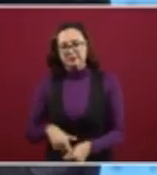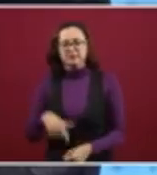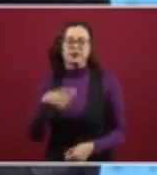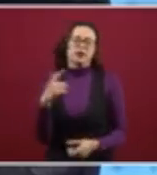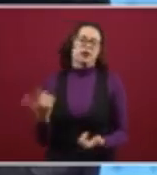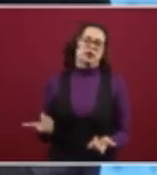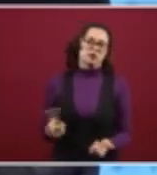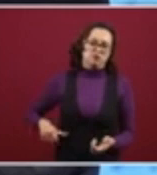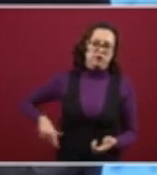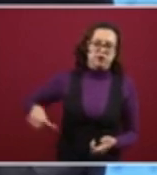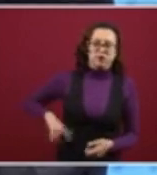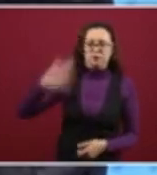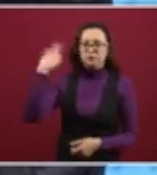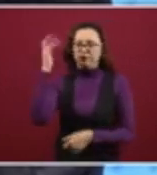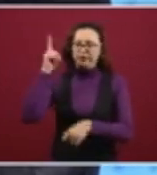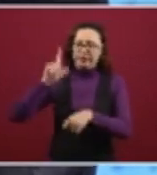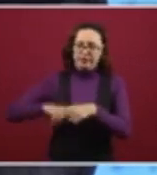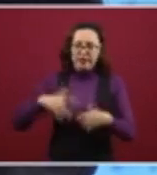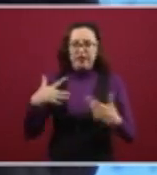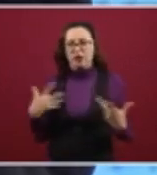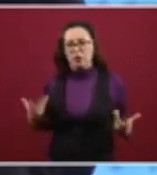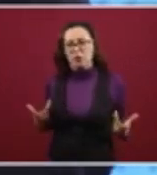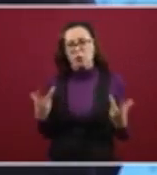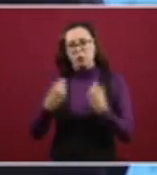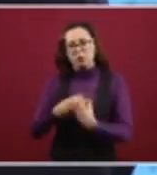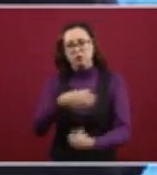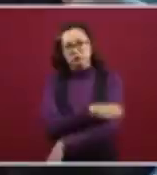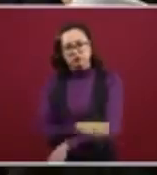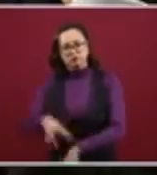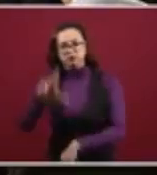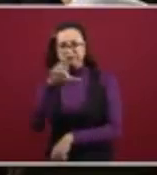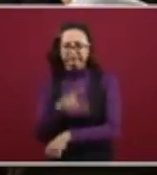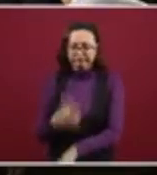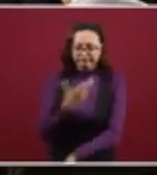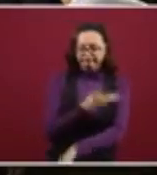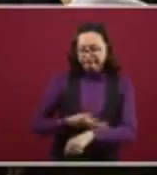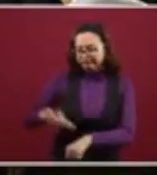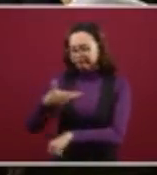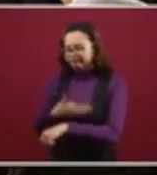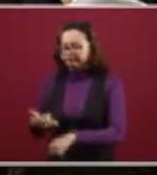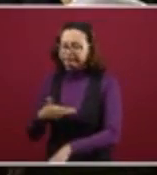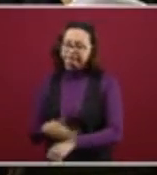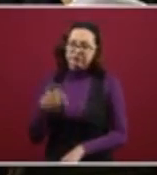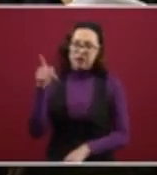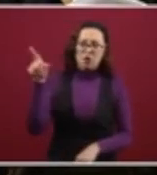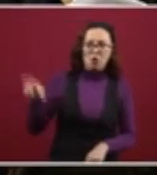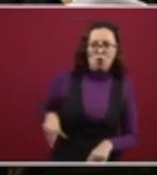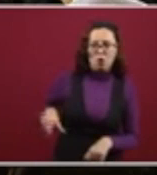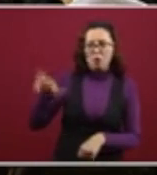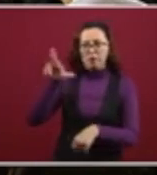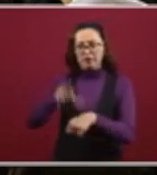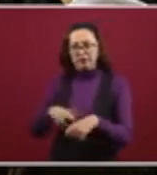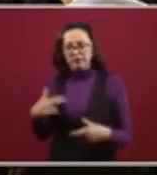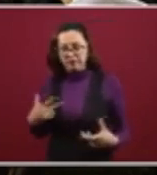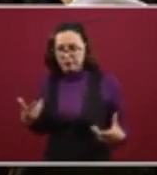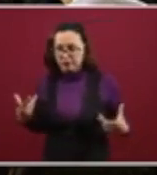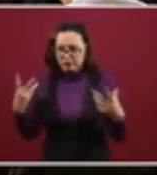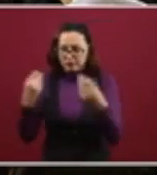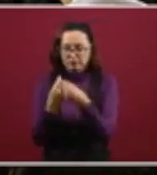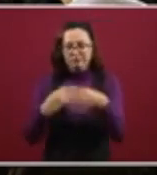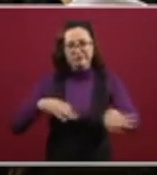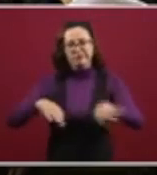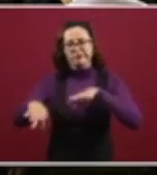gobernador de Guerrero y reconociendo también la participación muy activa y permanente de la Sedena y de la